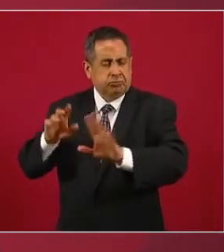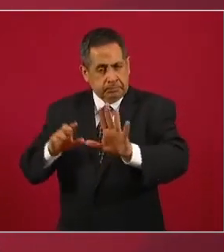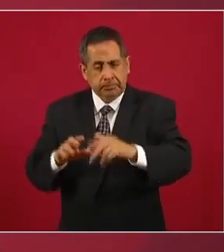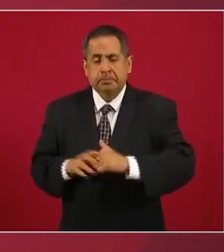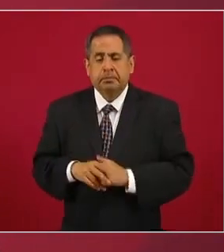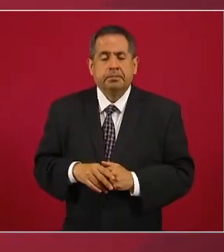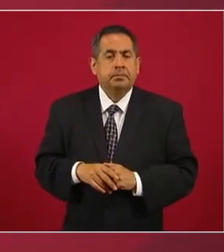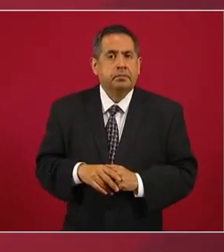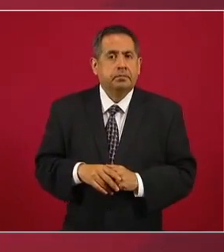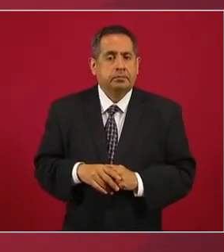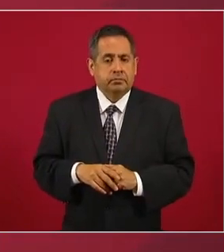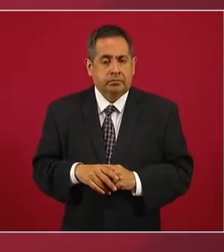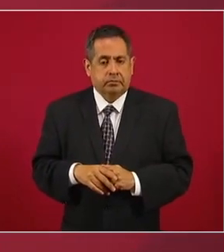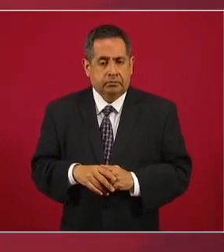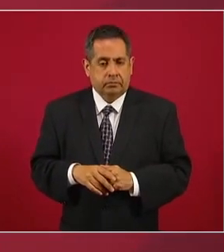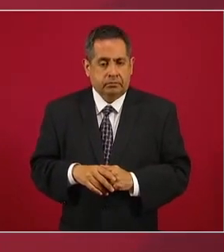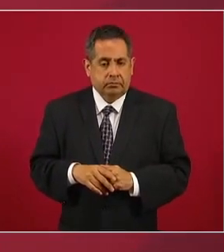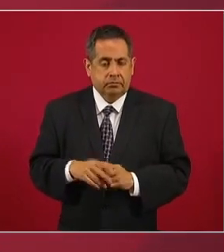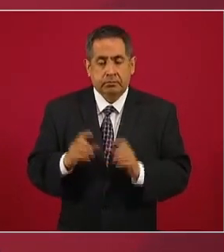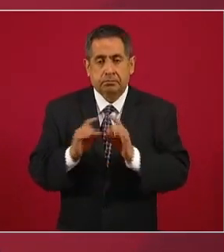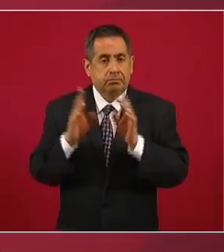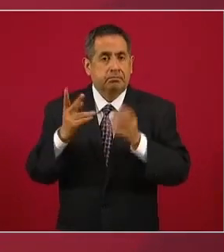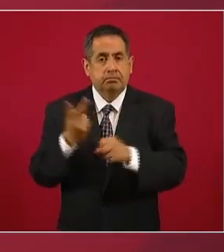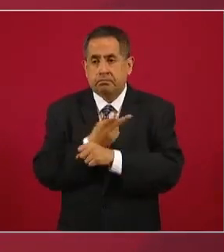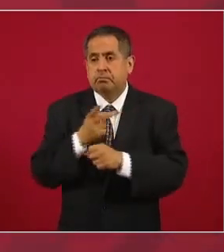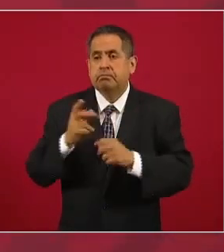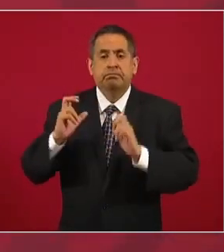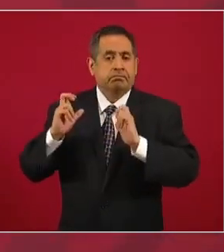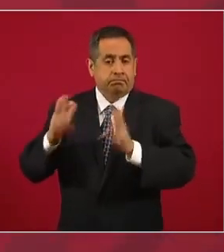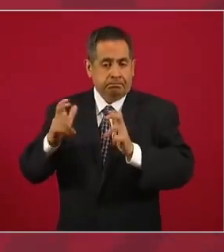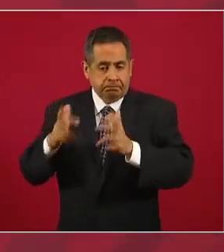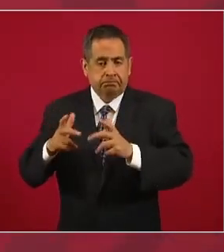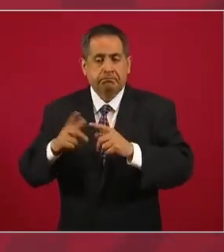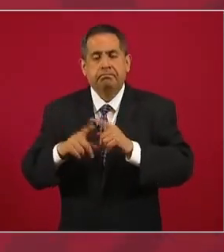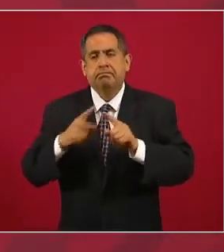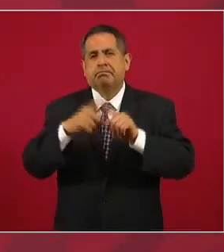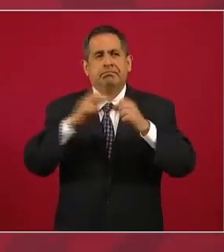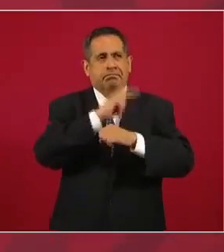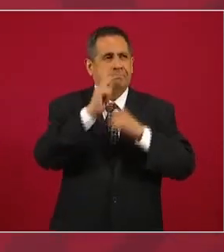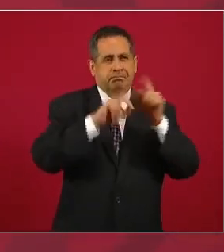Luego, como sucede en Chiapas y en todo el país,